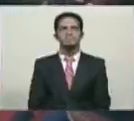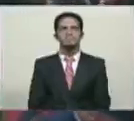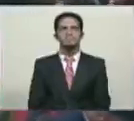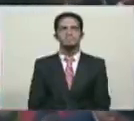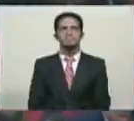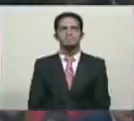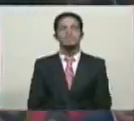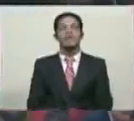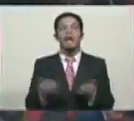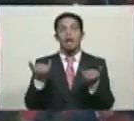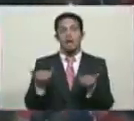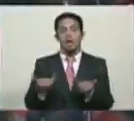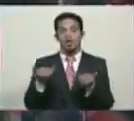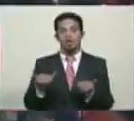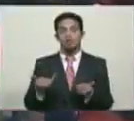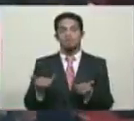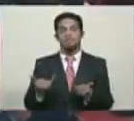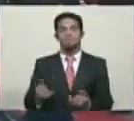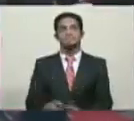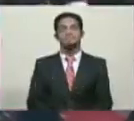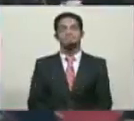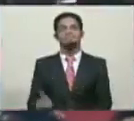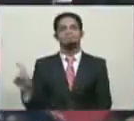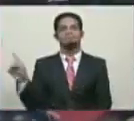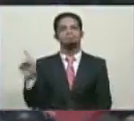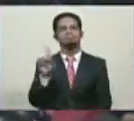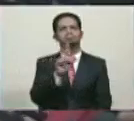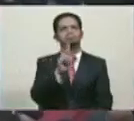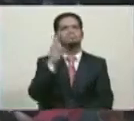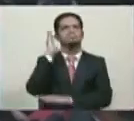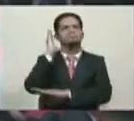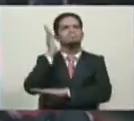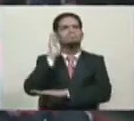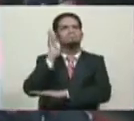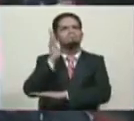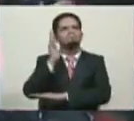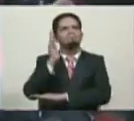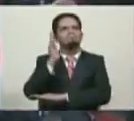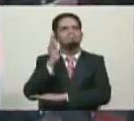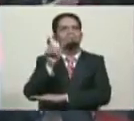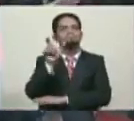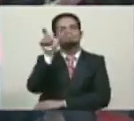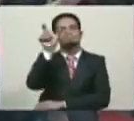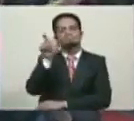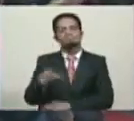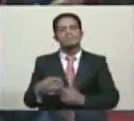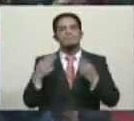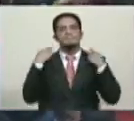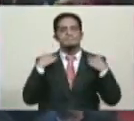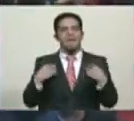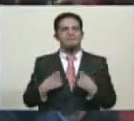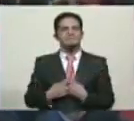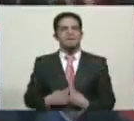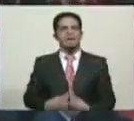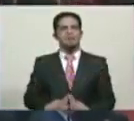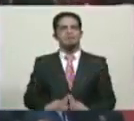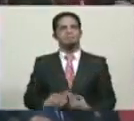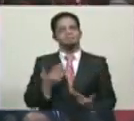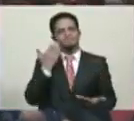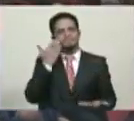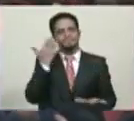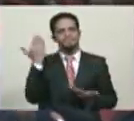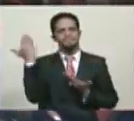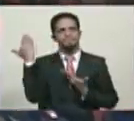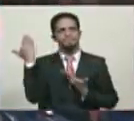A continuación, discurso de orden a cargo del magistrado doctor Juan José Mendoza